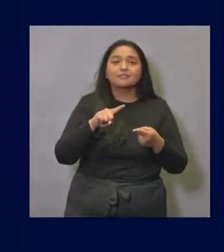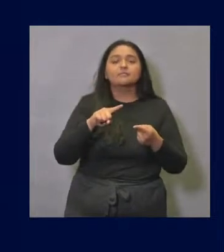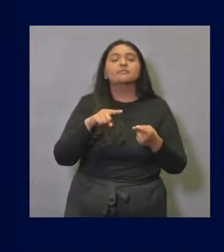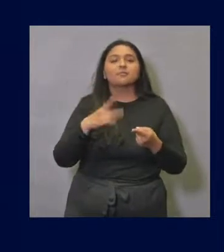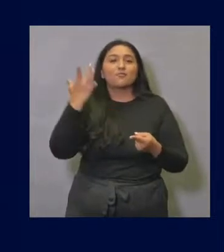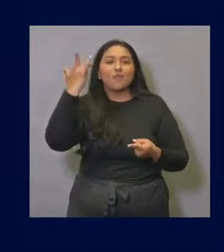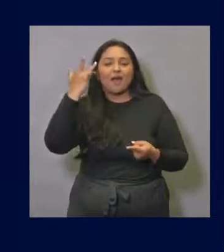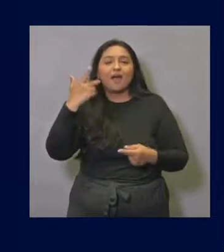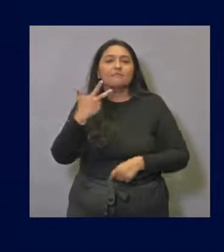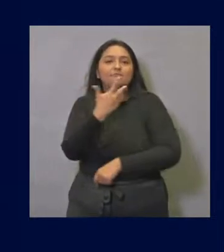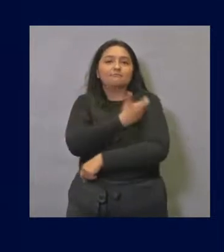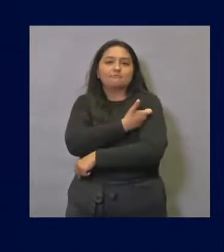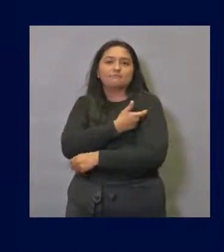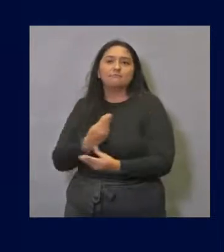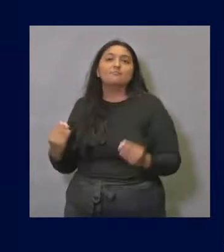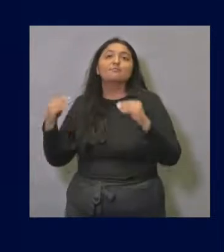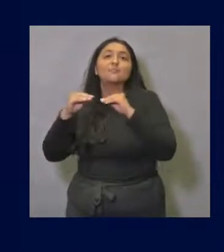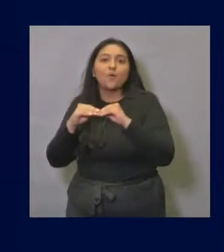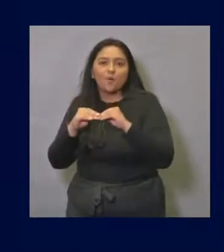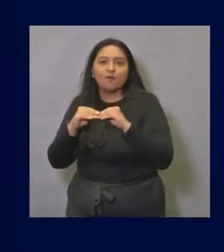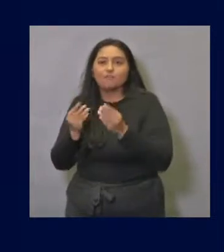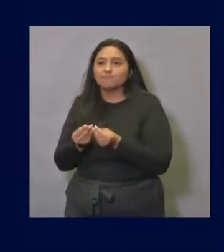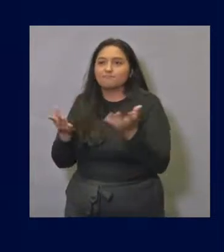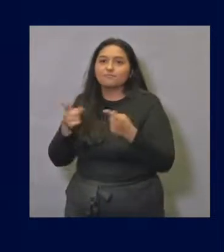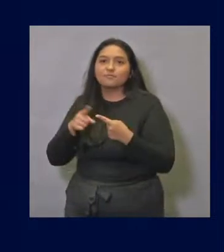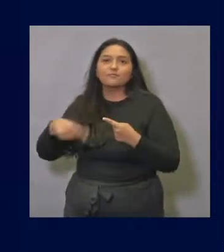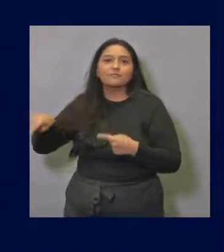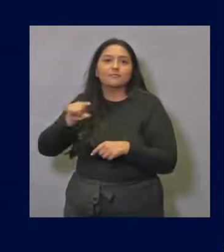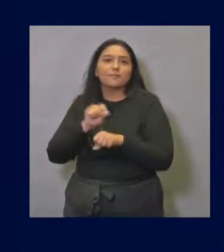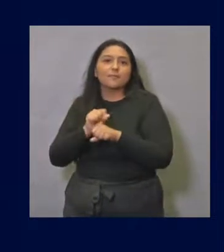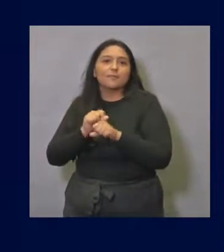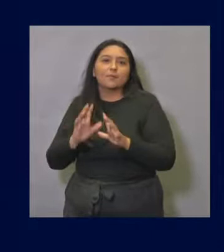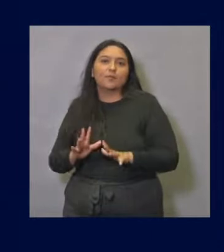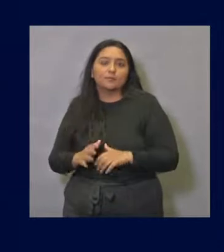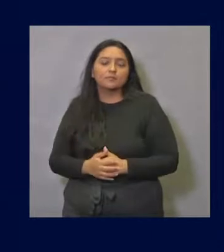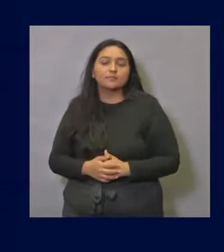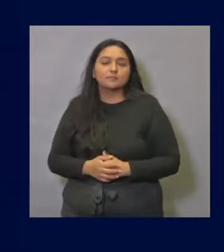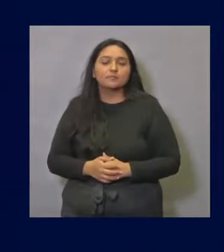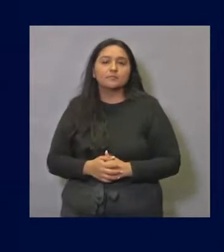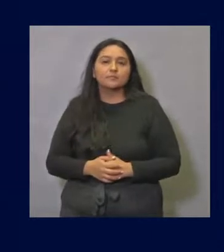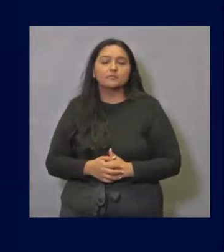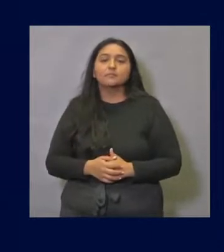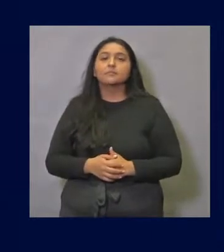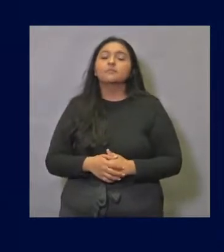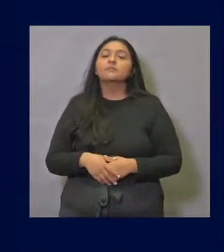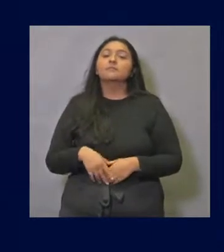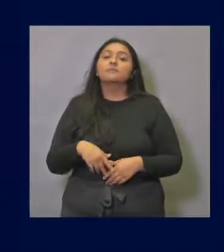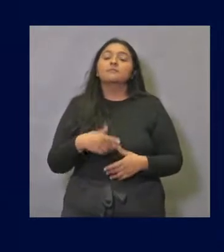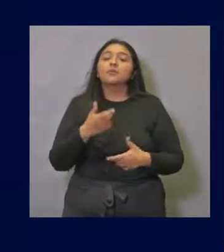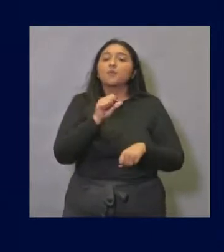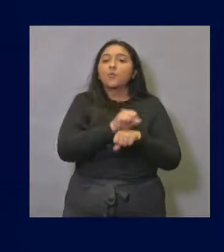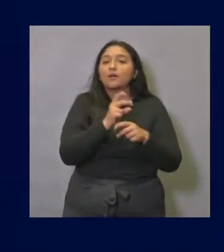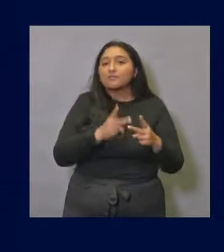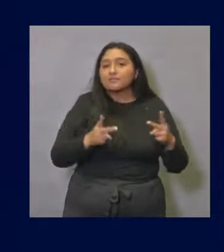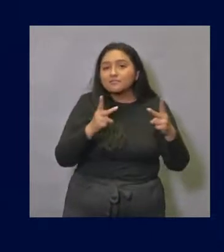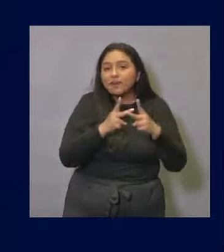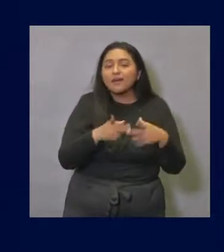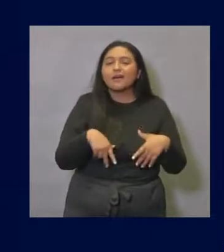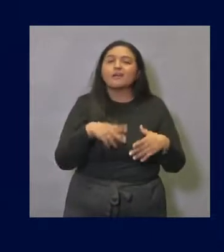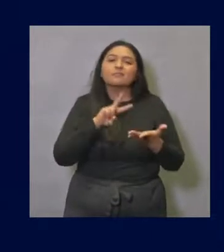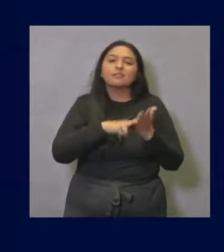de vacunación entre los trabajadores. Los sitios de trabajo, incluidas